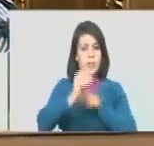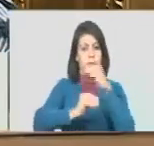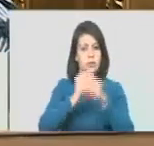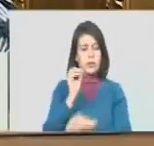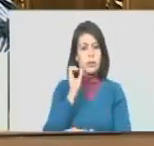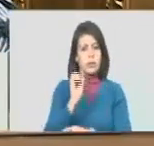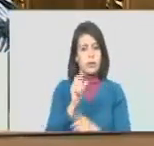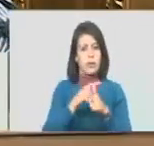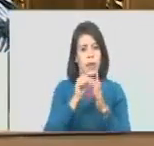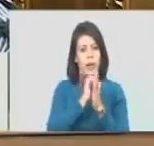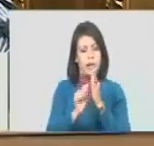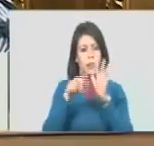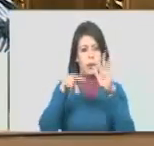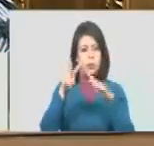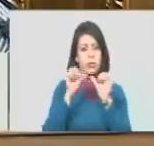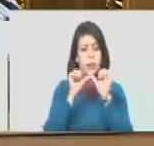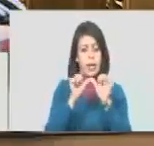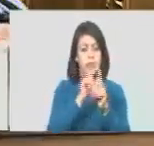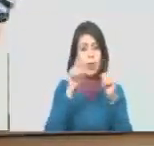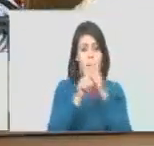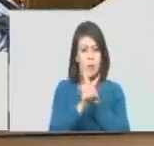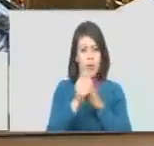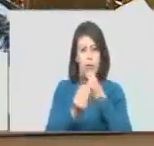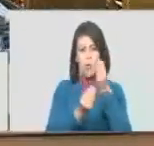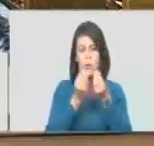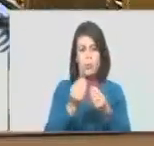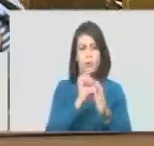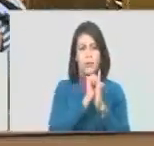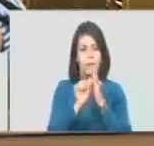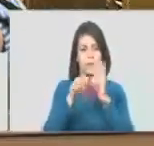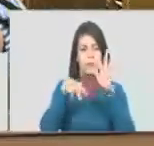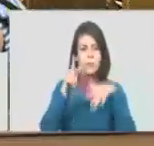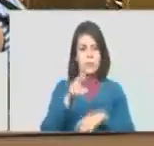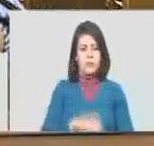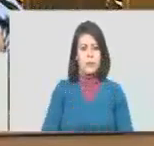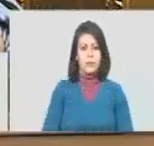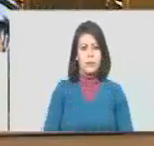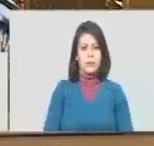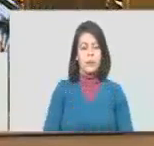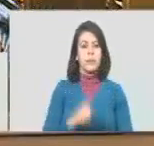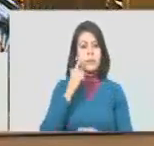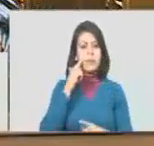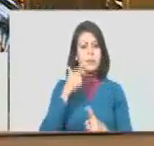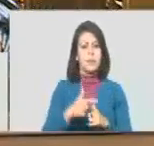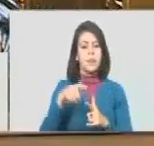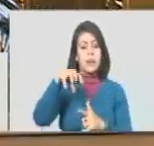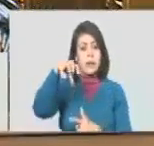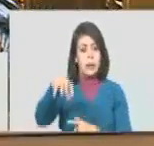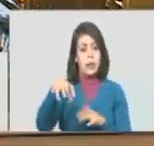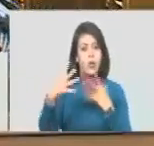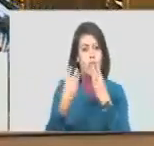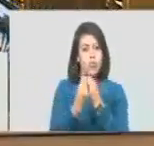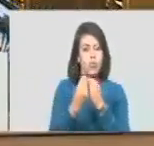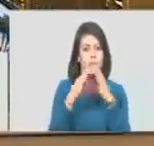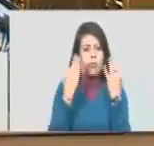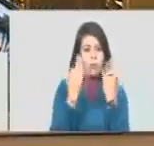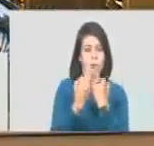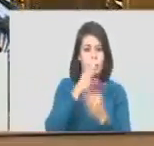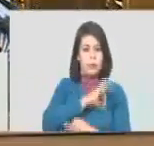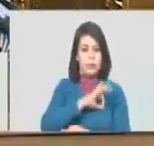del contenido del artículo 12, quedando redactado de la manera siguiente. Artículo 12. El Estado, en corresponsabilidad con las familias